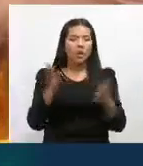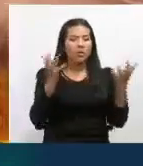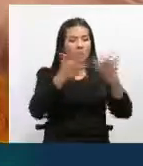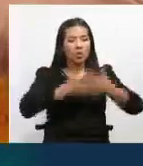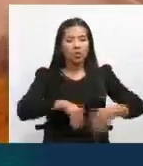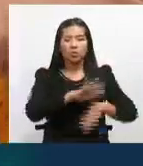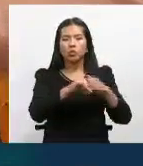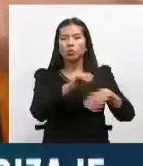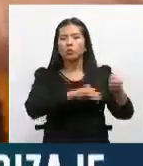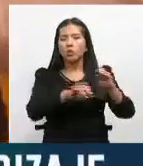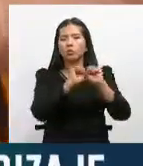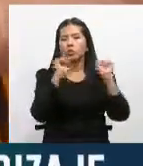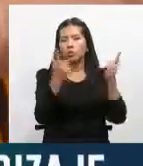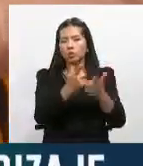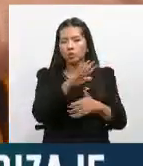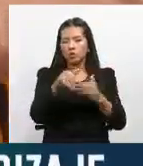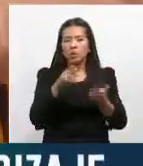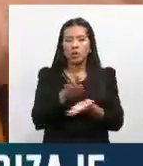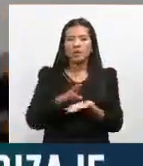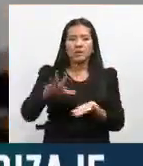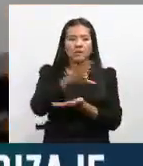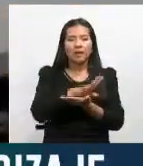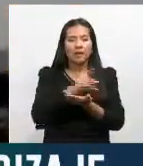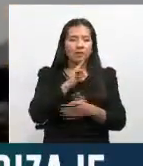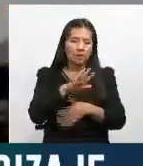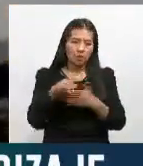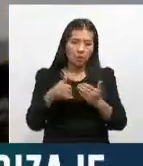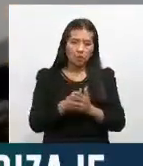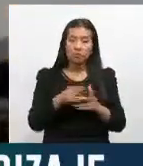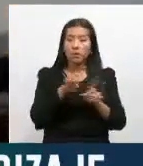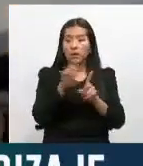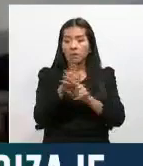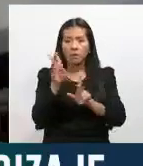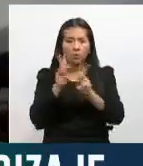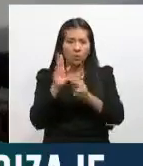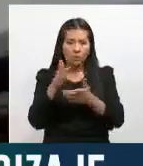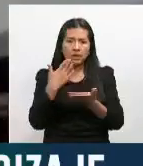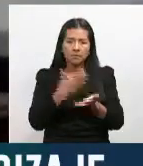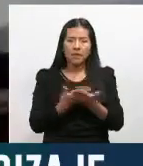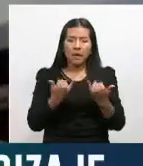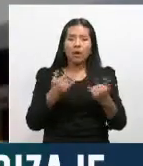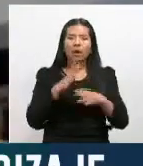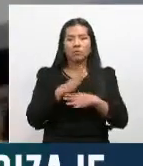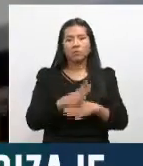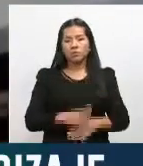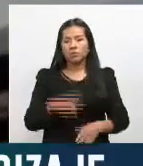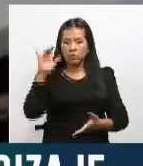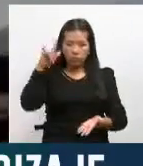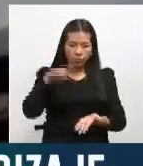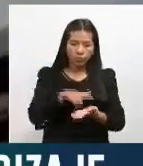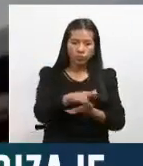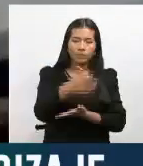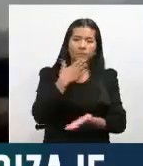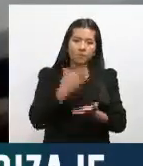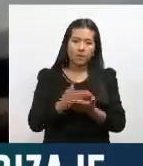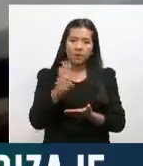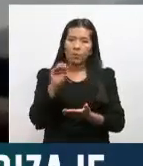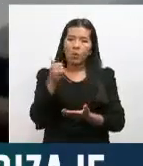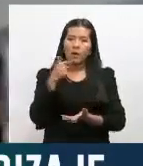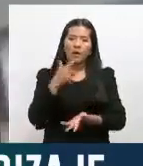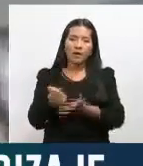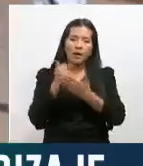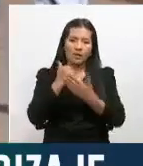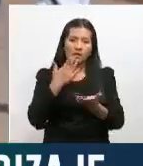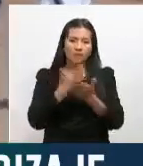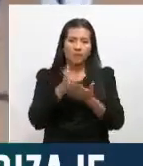sociales de Rivera Alta, vivo de Rivera Alta, y no por decir toda la población, ¿no?, que ahora se va a sentir segura contando con una aeronave que es BOA, ¿no?, que está